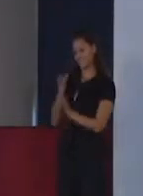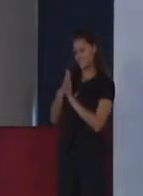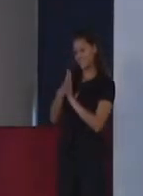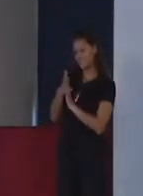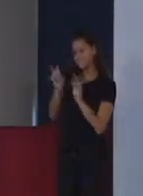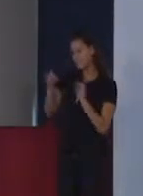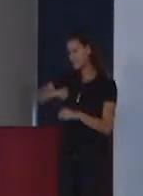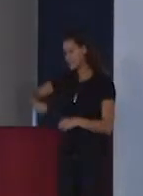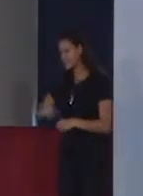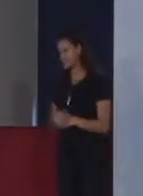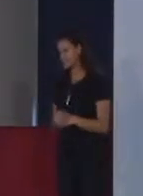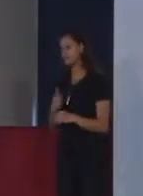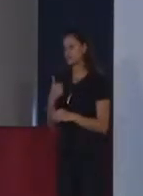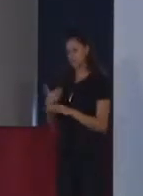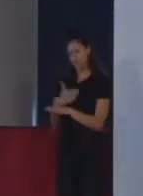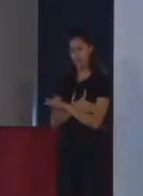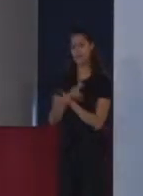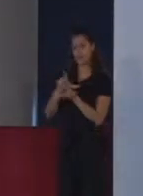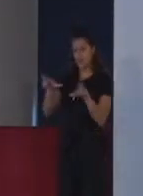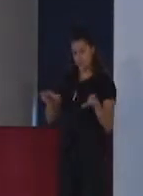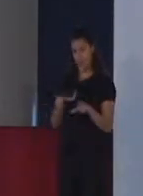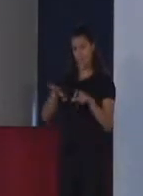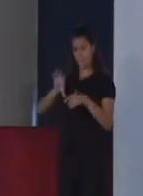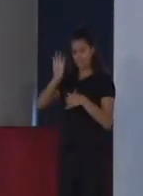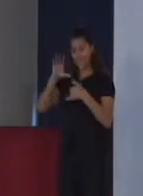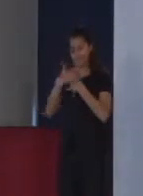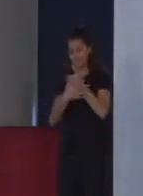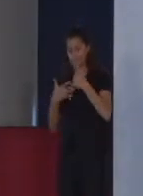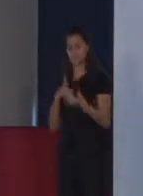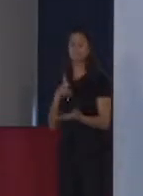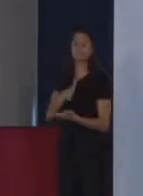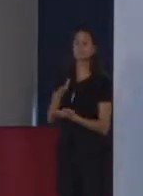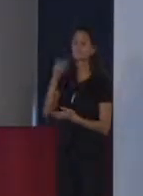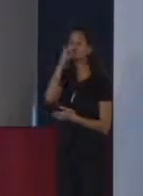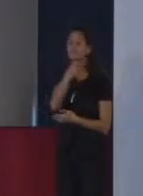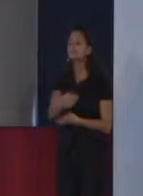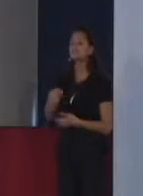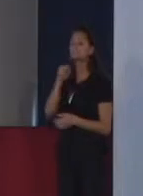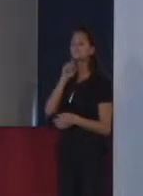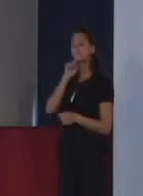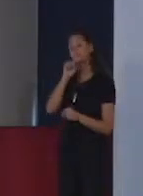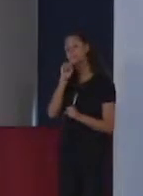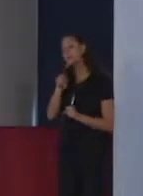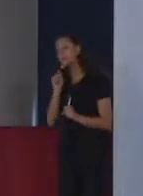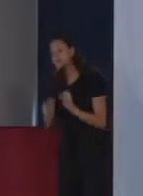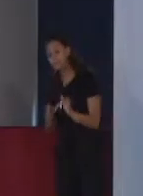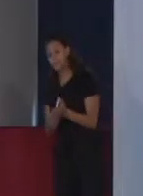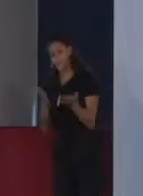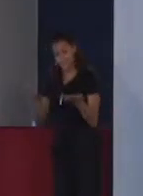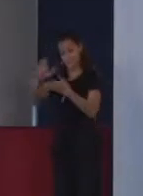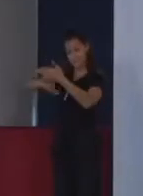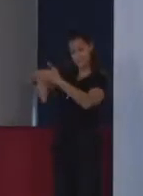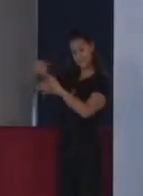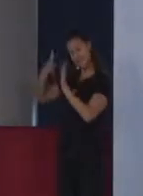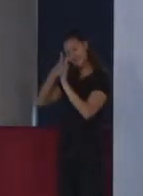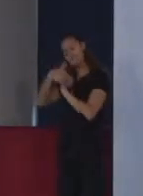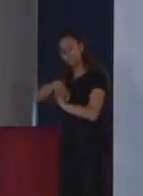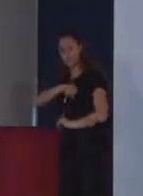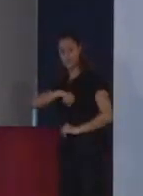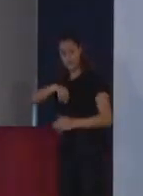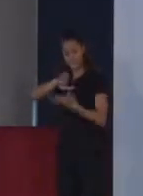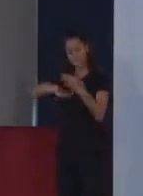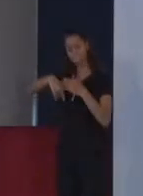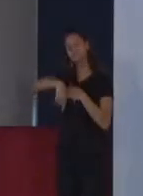derechos. Yo he estado en zonas del país donde uno le pregunta a los niños, y le dice, bueno, vamos a pintar y vamos a hablar sobre sus derechos, píntame